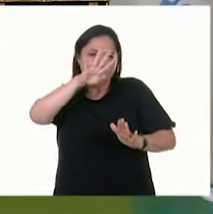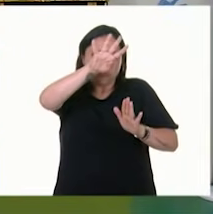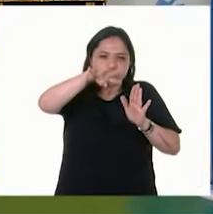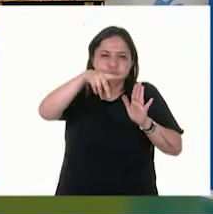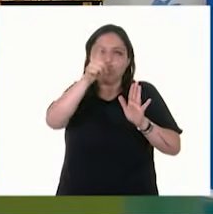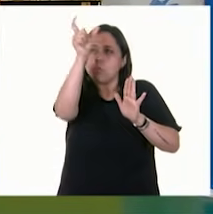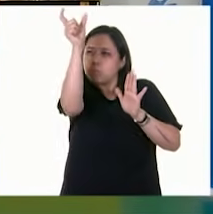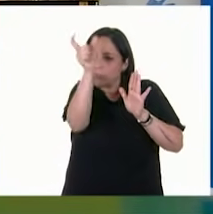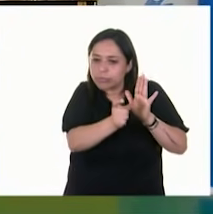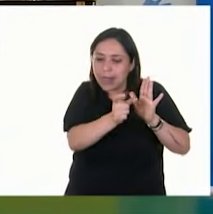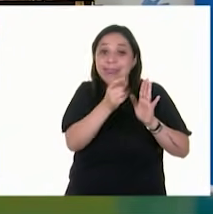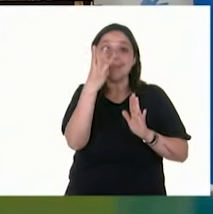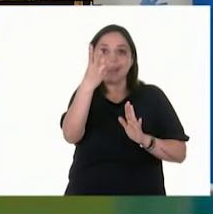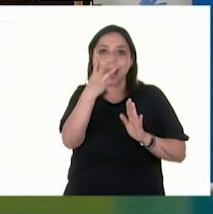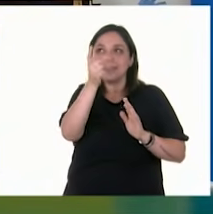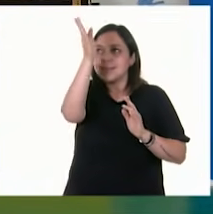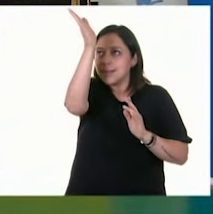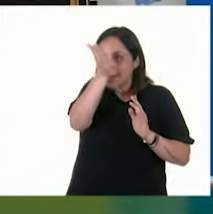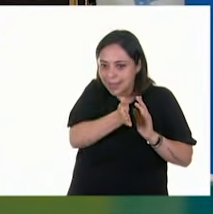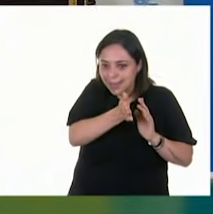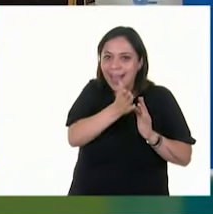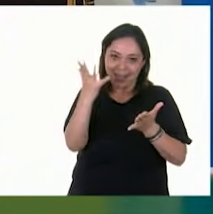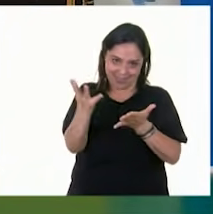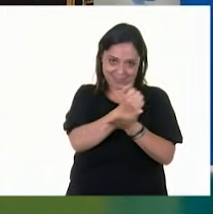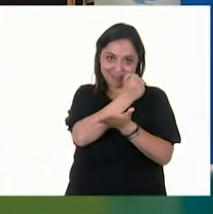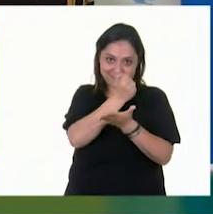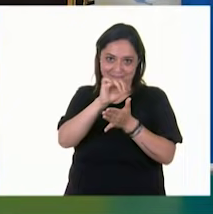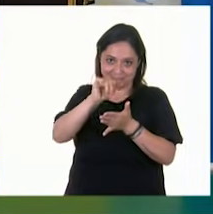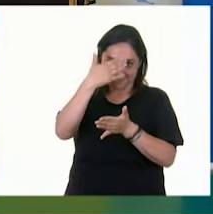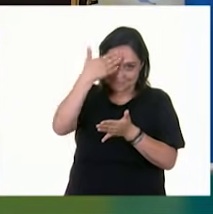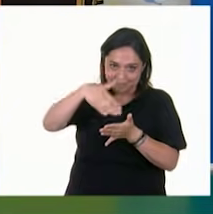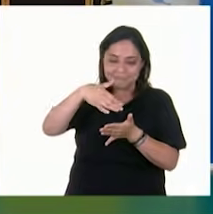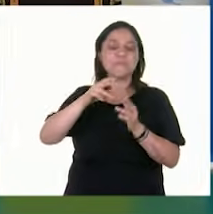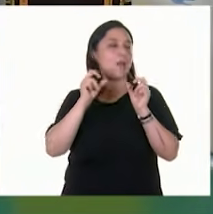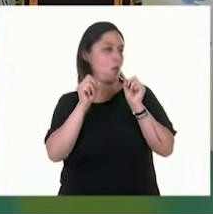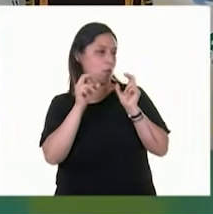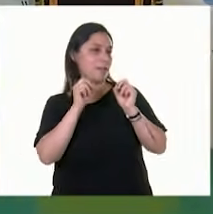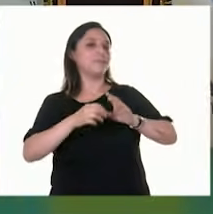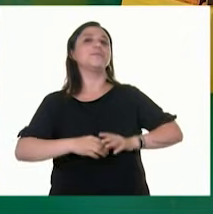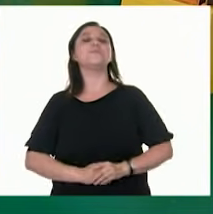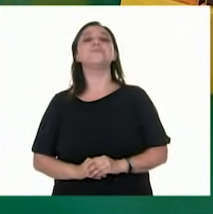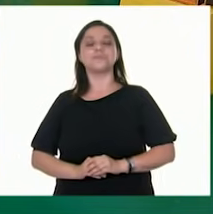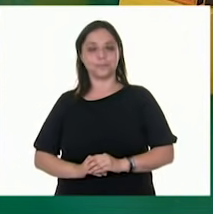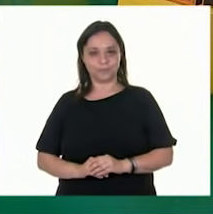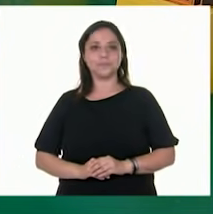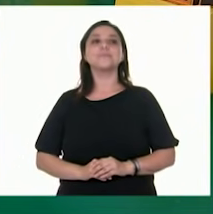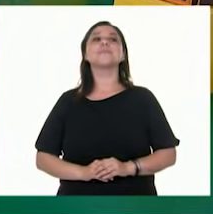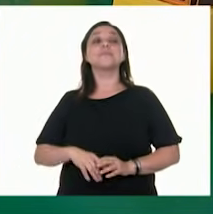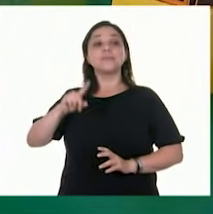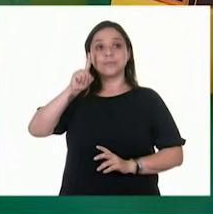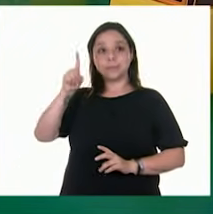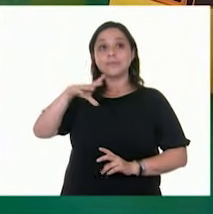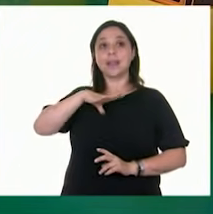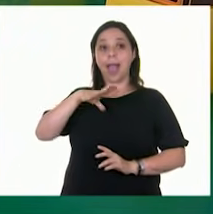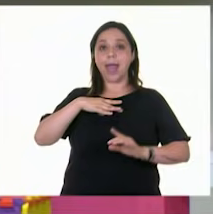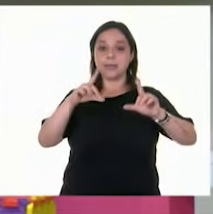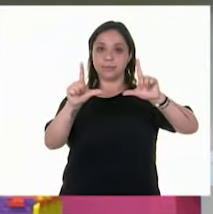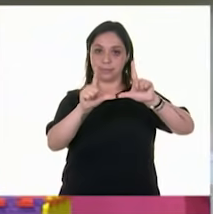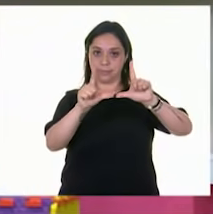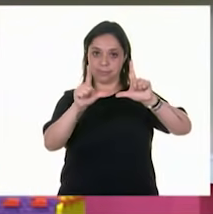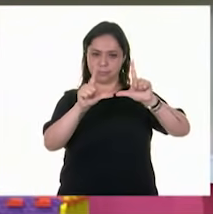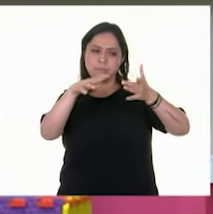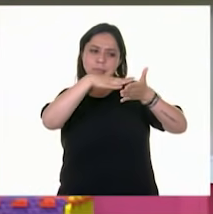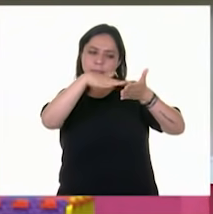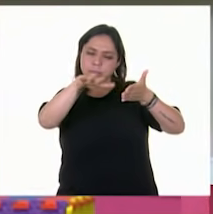una línea de tres es el primero en ganar. ¿Te parece? Sí. Ok. Entonces, aquí tenemos cada una de las situaciones, de